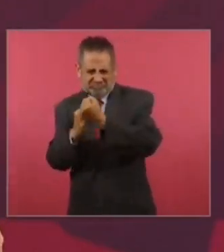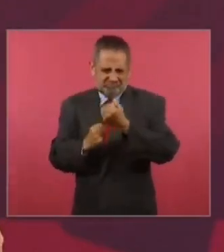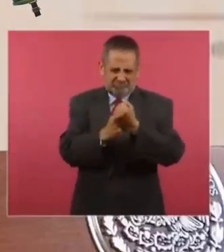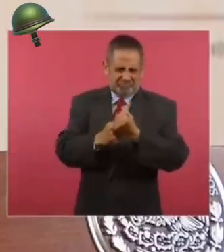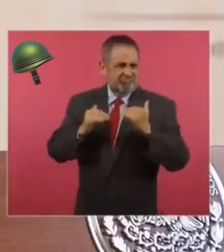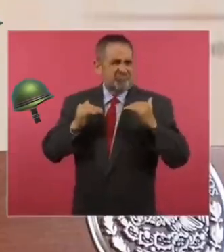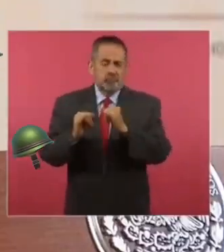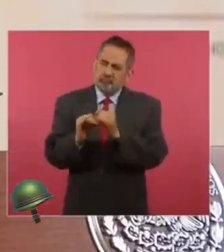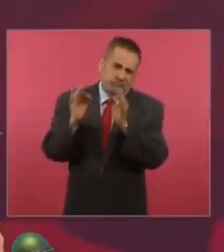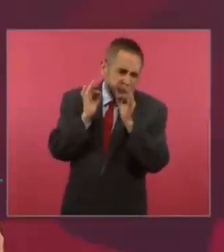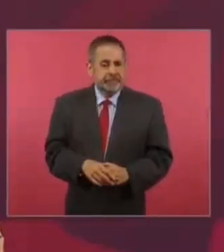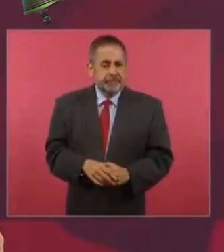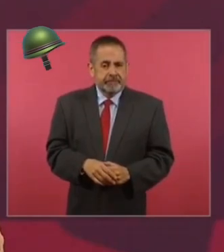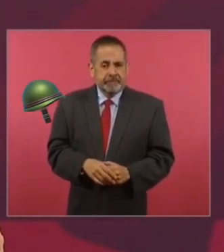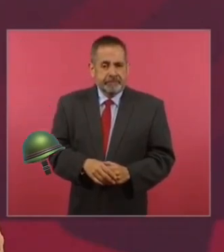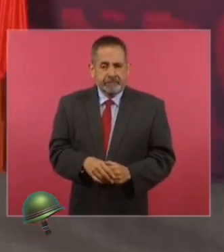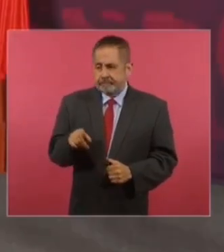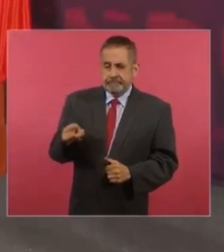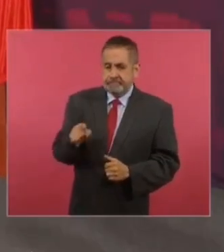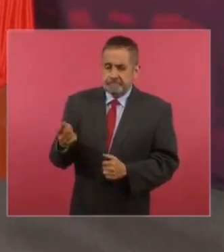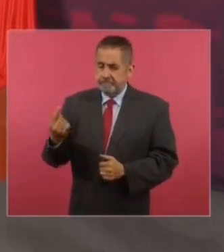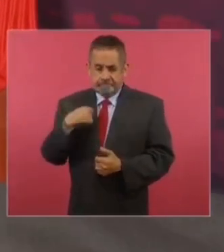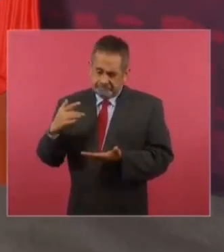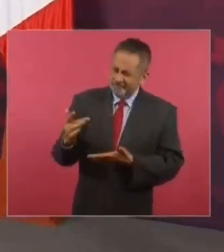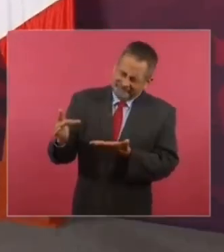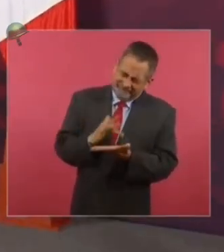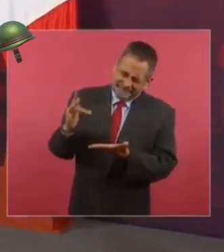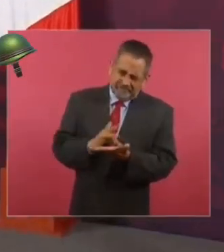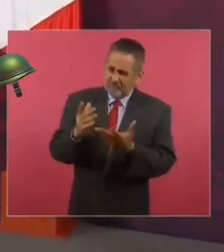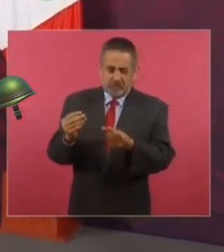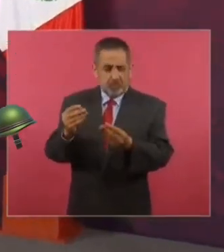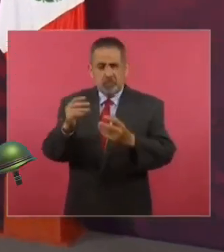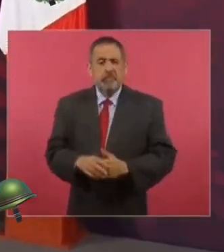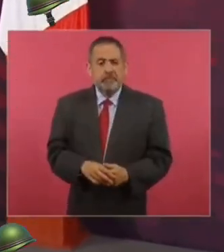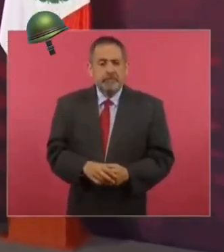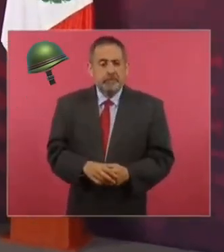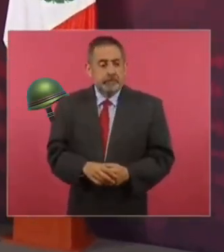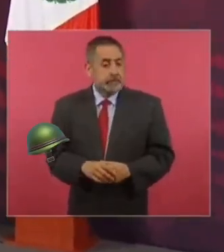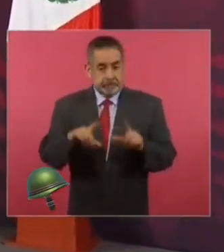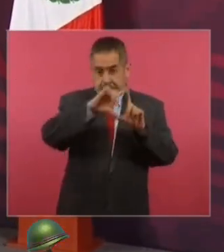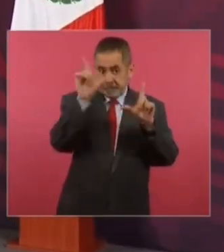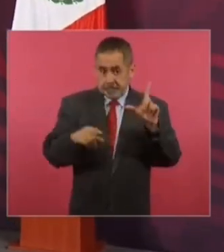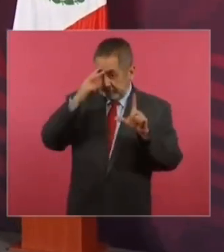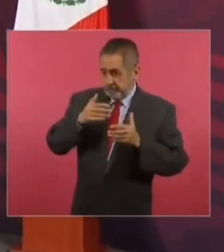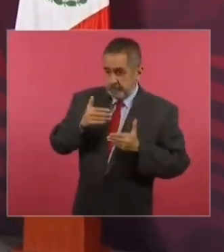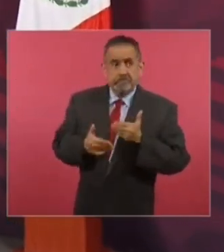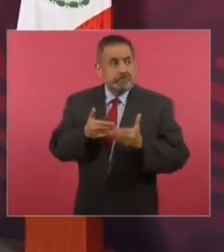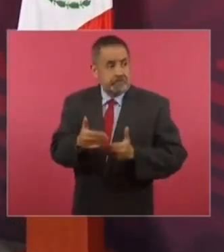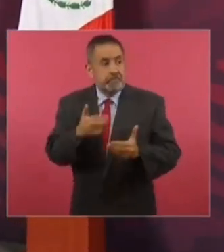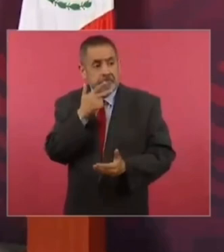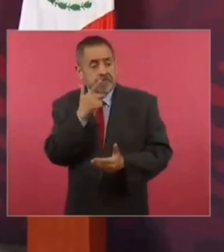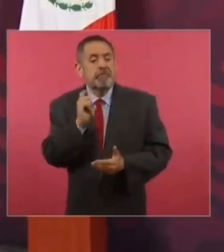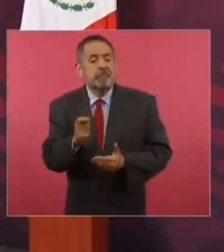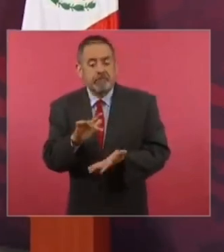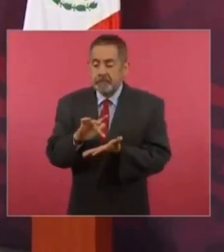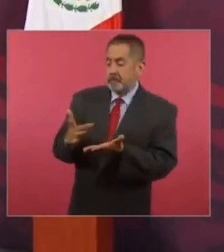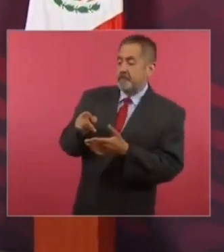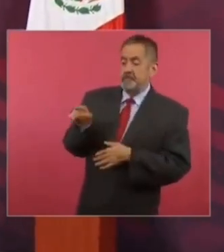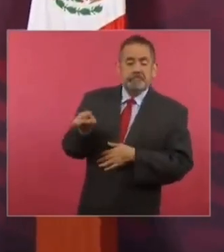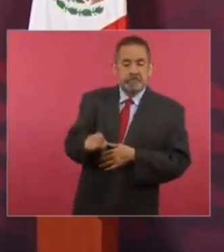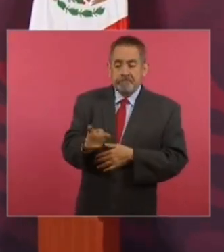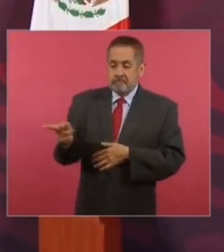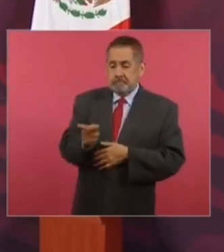al Estado nacional y nos han apoyado mucho si hemos avanzado se debe a que estas dos